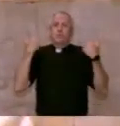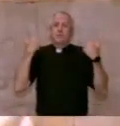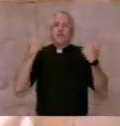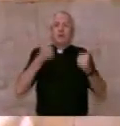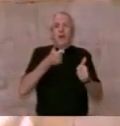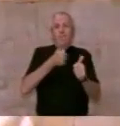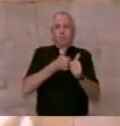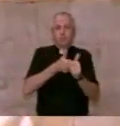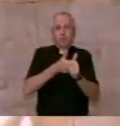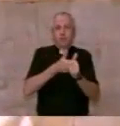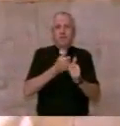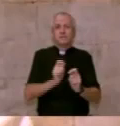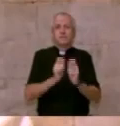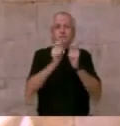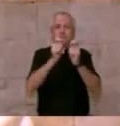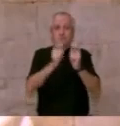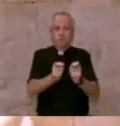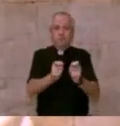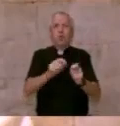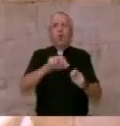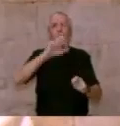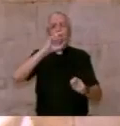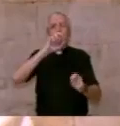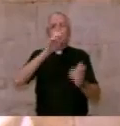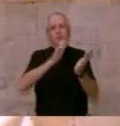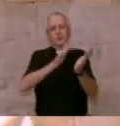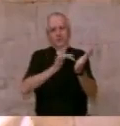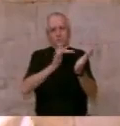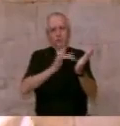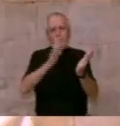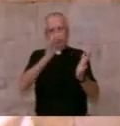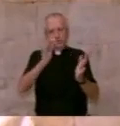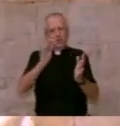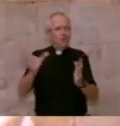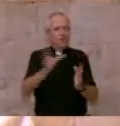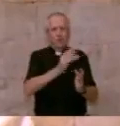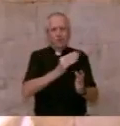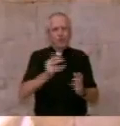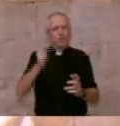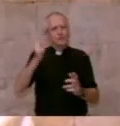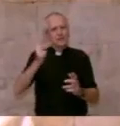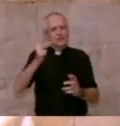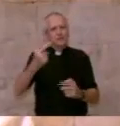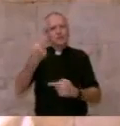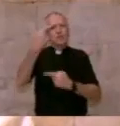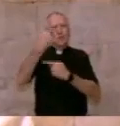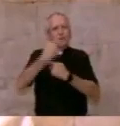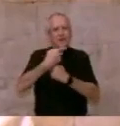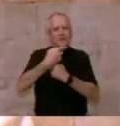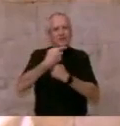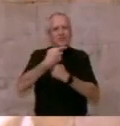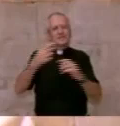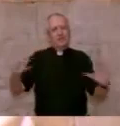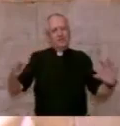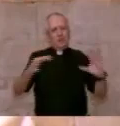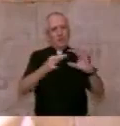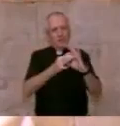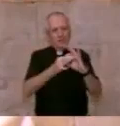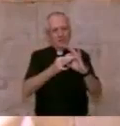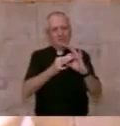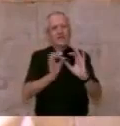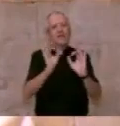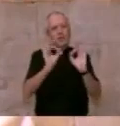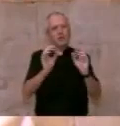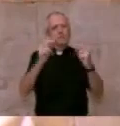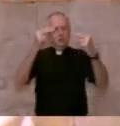te constituimos obispo de Tortosa, con todos los derechos y obligaciones anexos al oficio, que corresponden